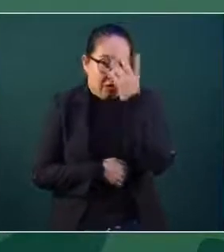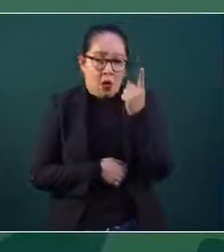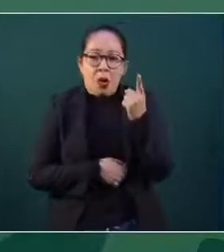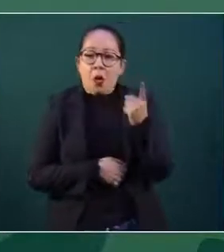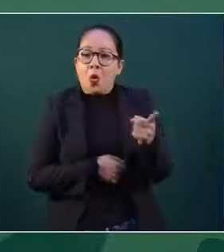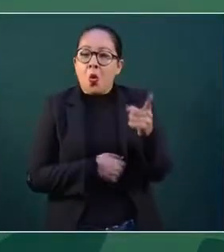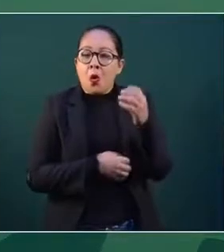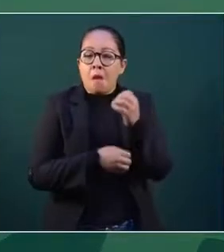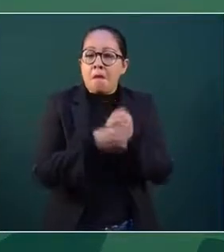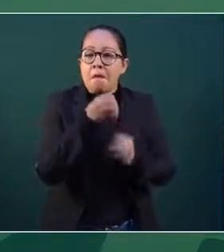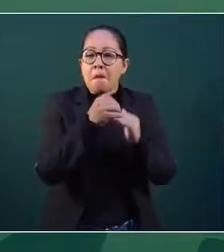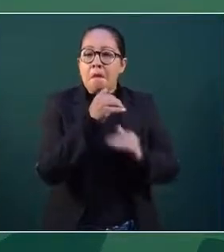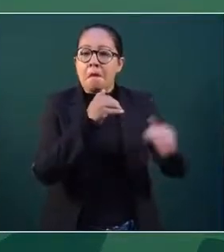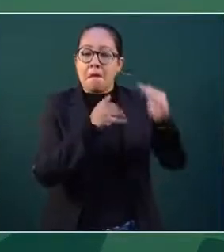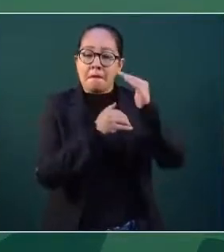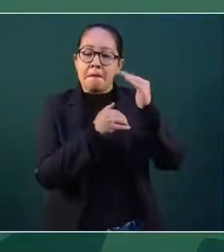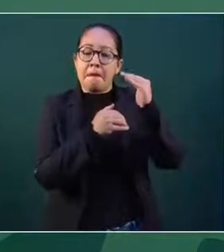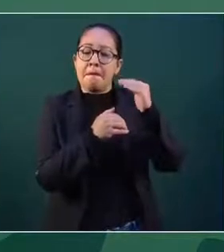pesos